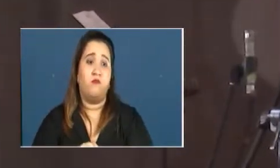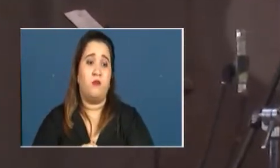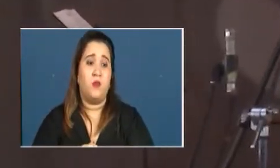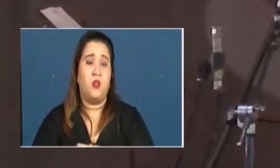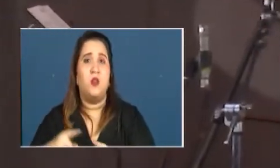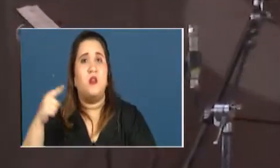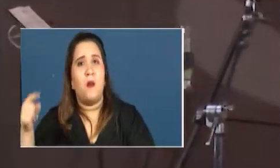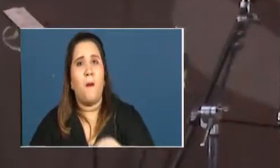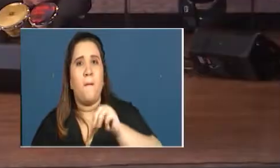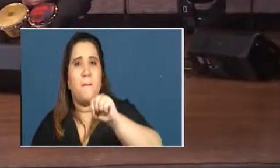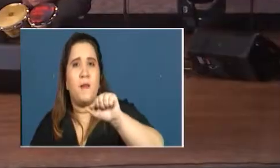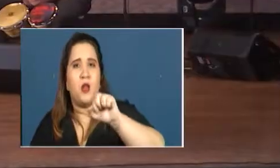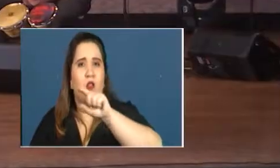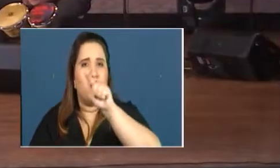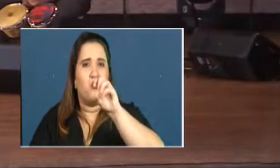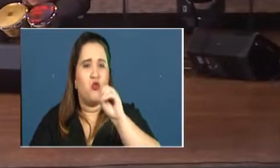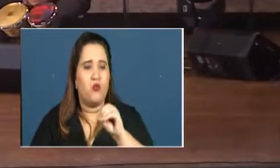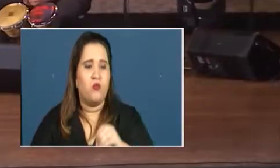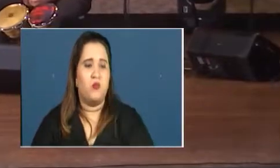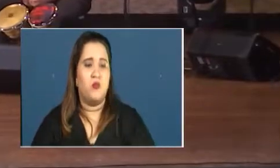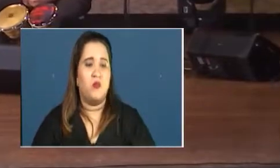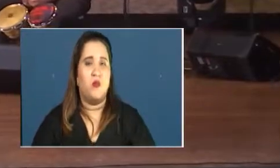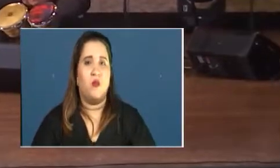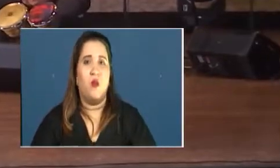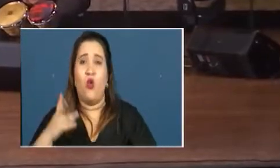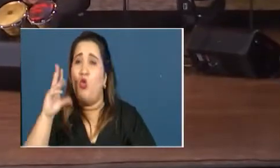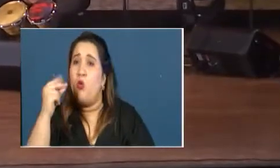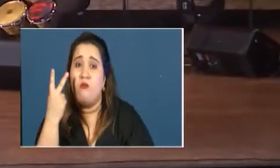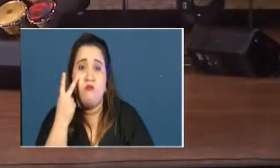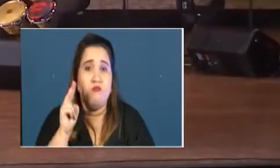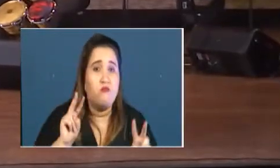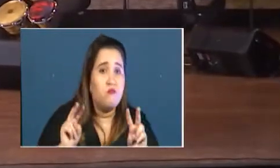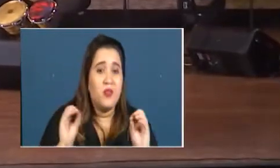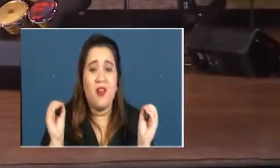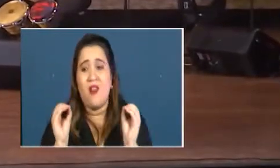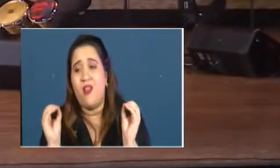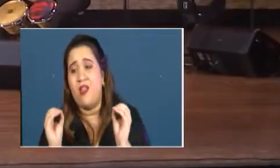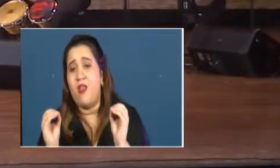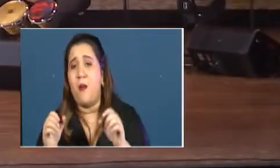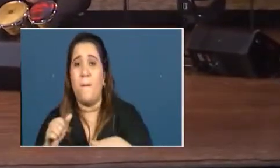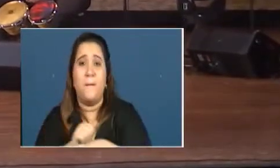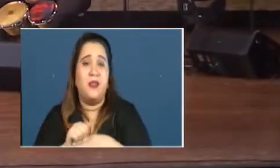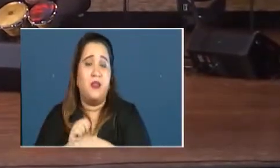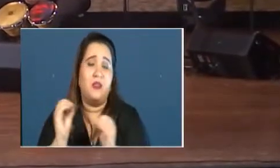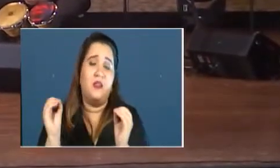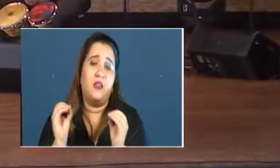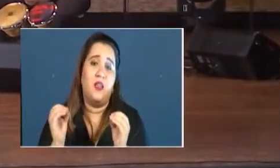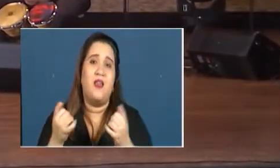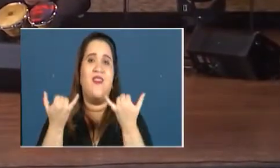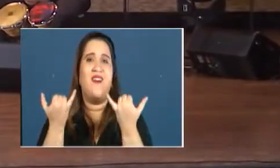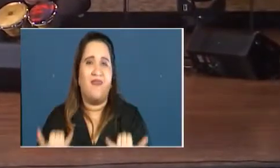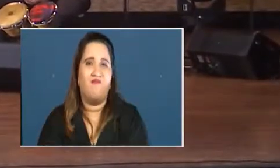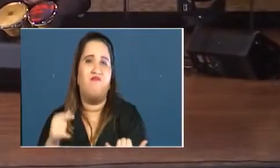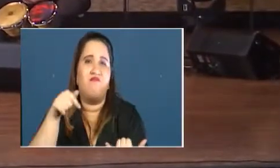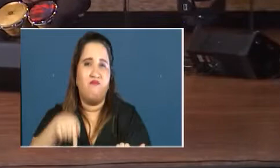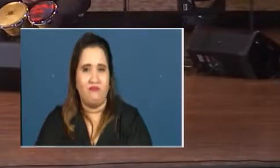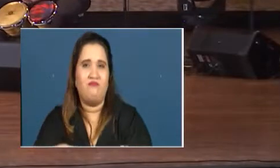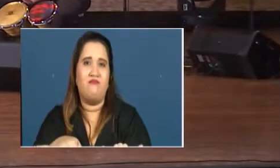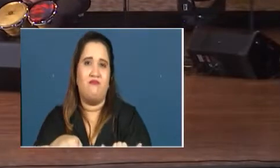desde marzo, ¿cierto? No nos veíamos, ni siquiera ensayamos ni nada. Y aquí estamos.